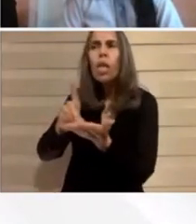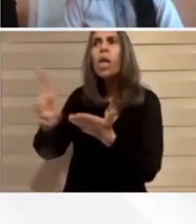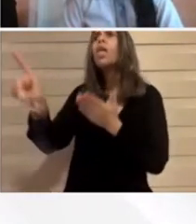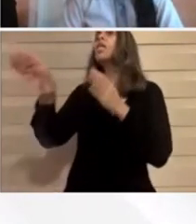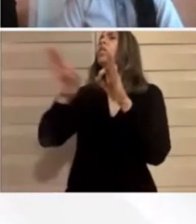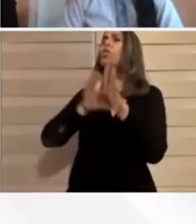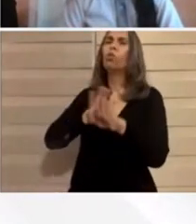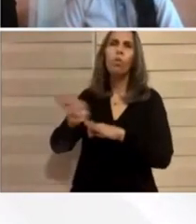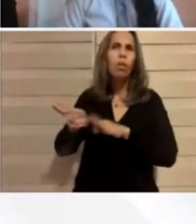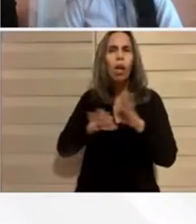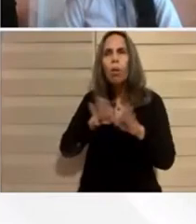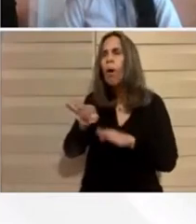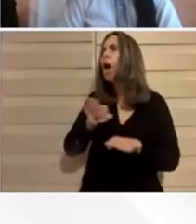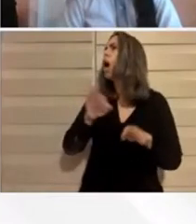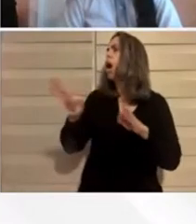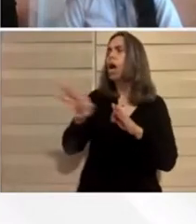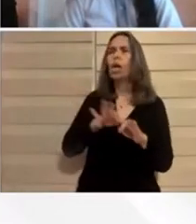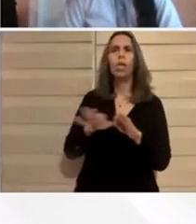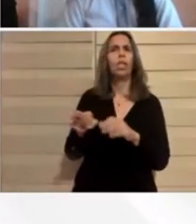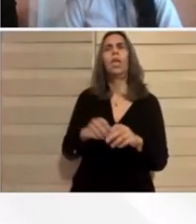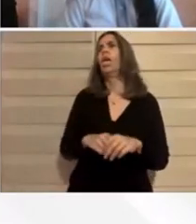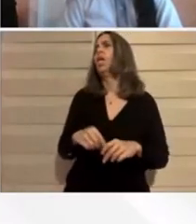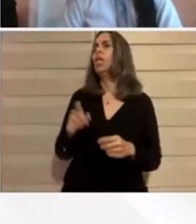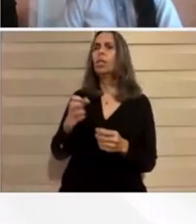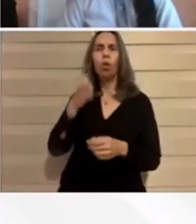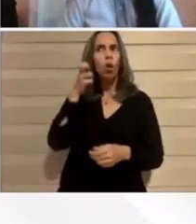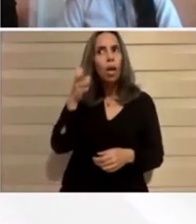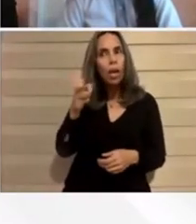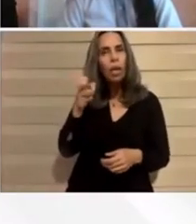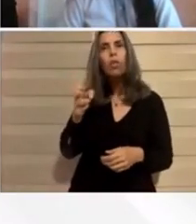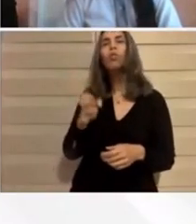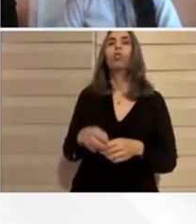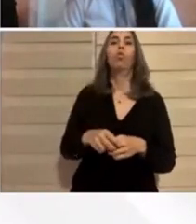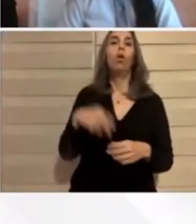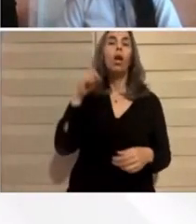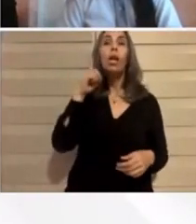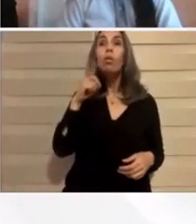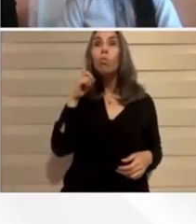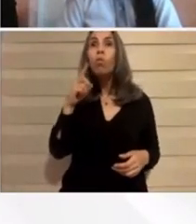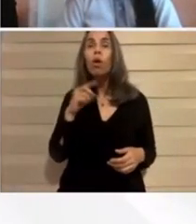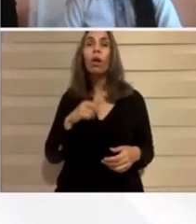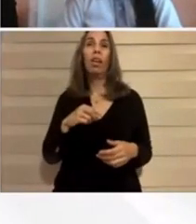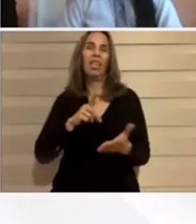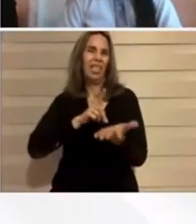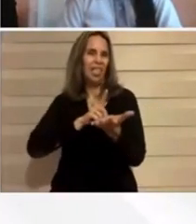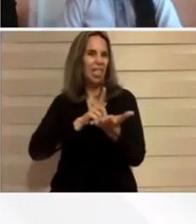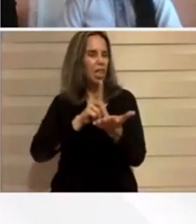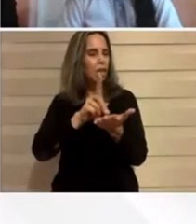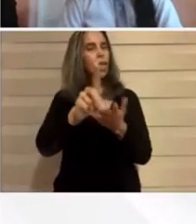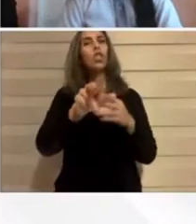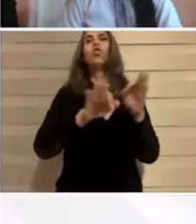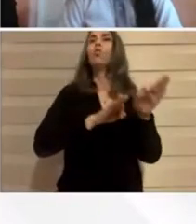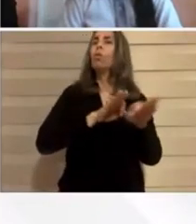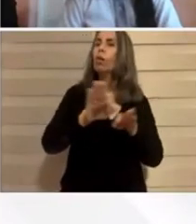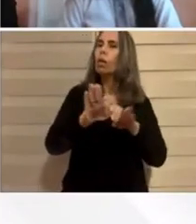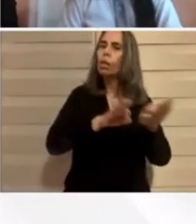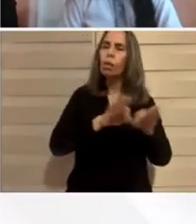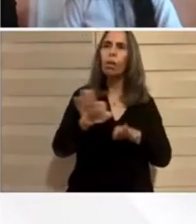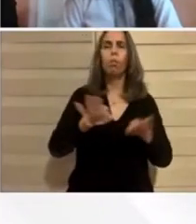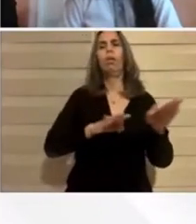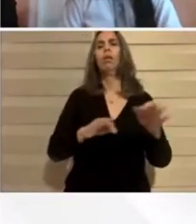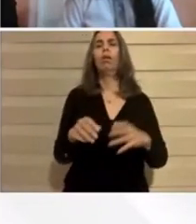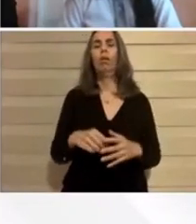derecho para las mujeres desarrollarse en el campo que cada quien siente, que es el ámbito de su